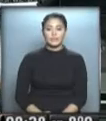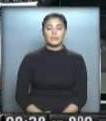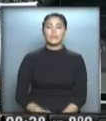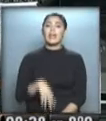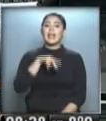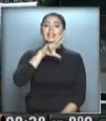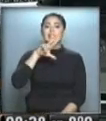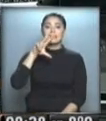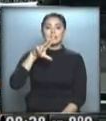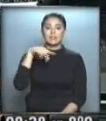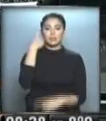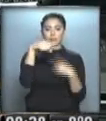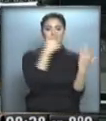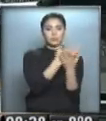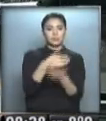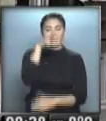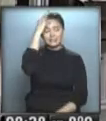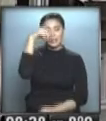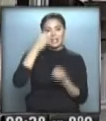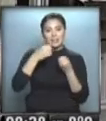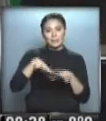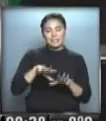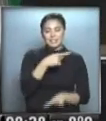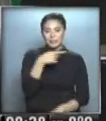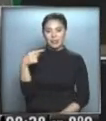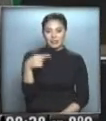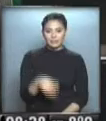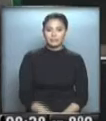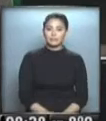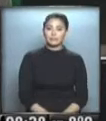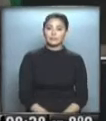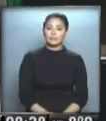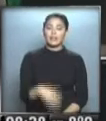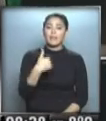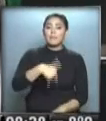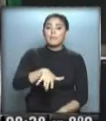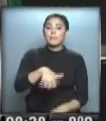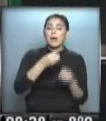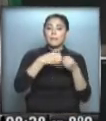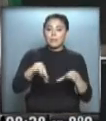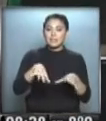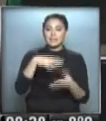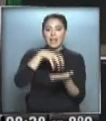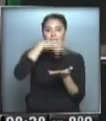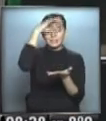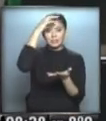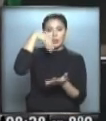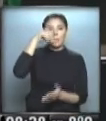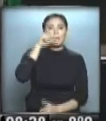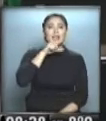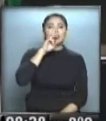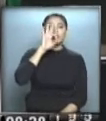33 variaciones, teatro para arrancar la semana con Alejo. Y es una obra que llegará o debutará en el Teatro Metropolitan este